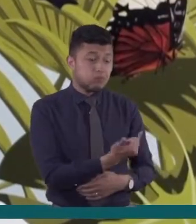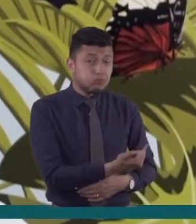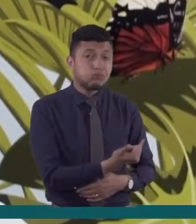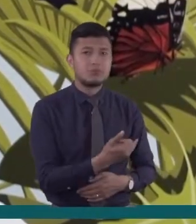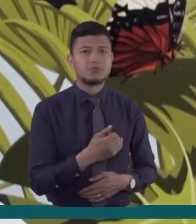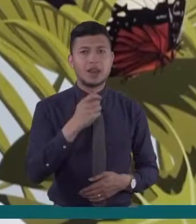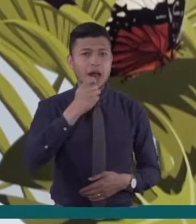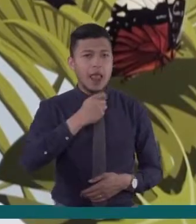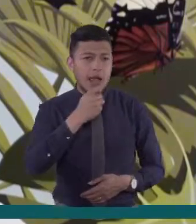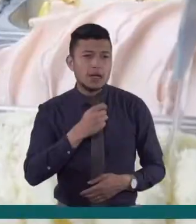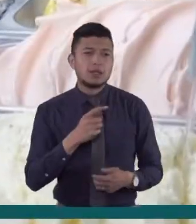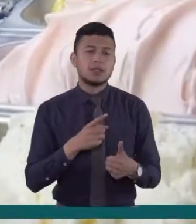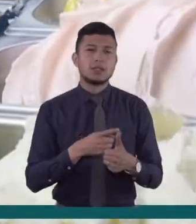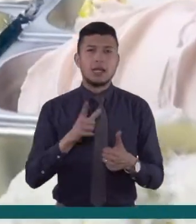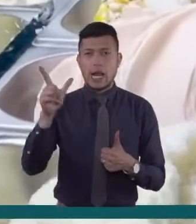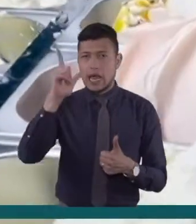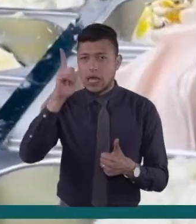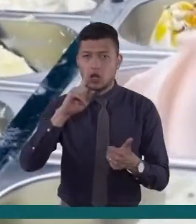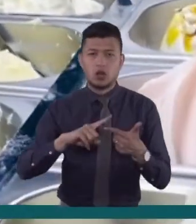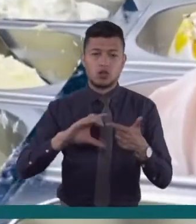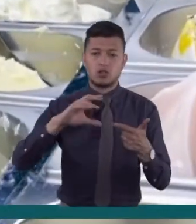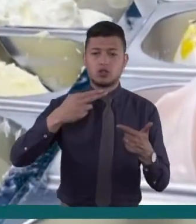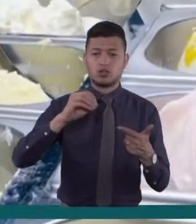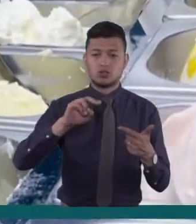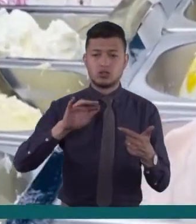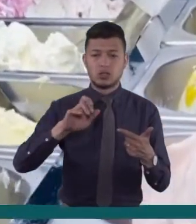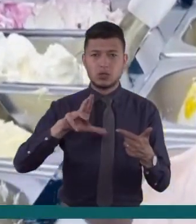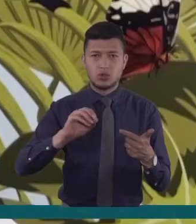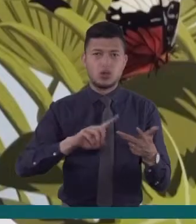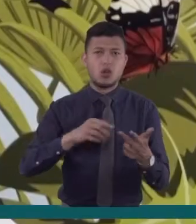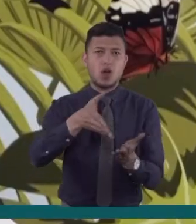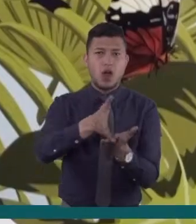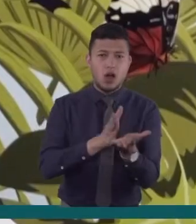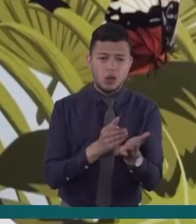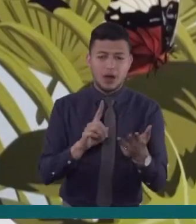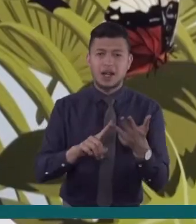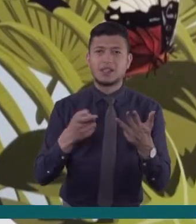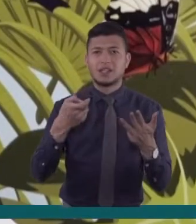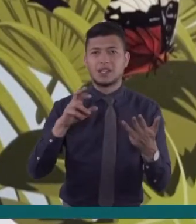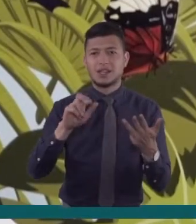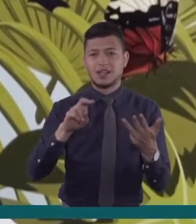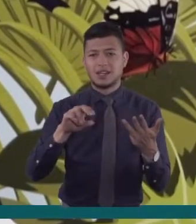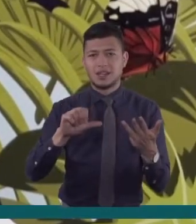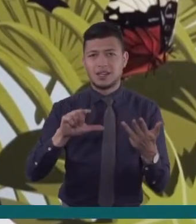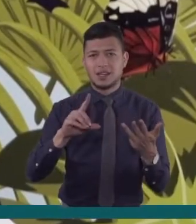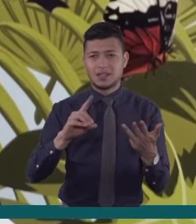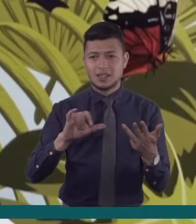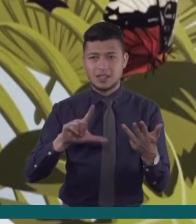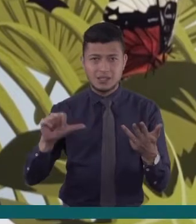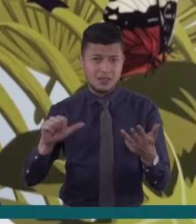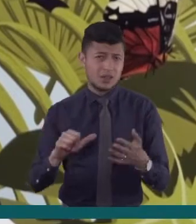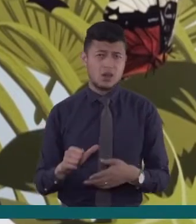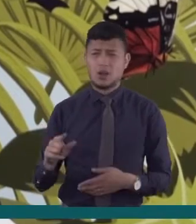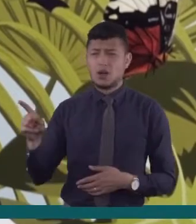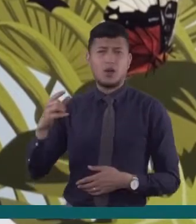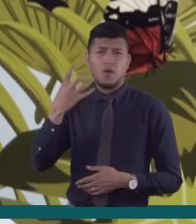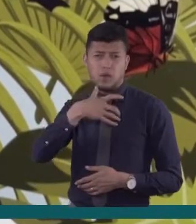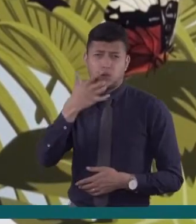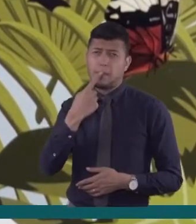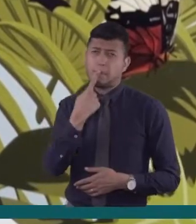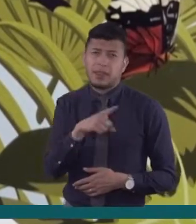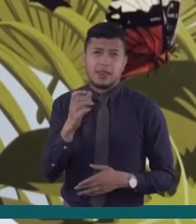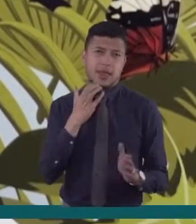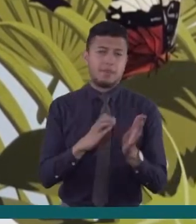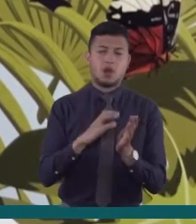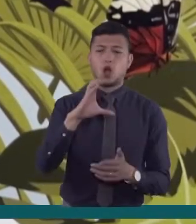puedes encontrar helados de licor, chontaduros, aguacates, granadillas, badeas, frutas muy exóticas como